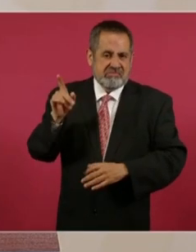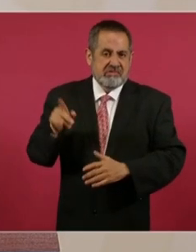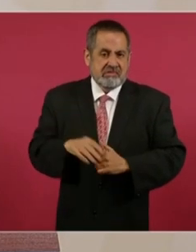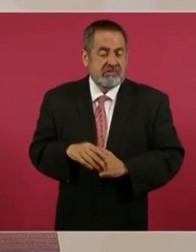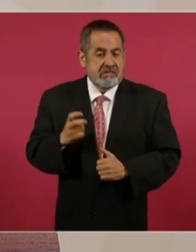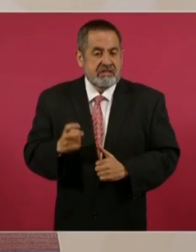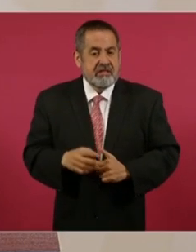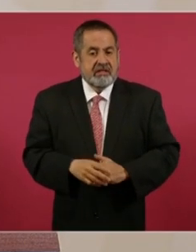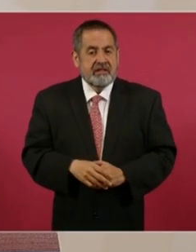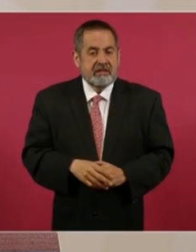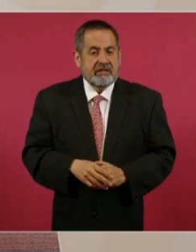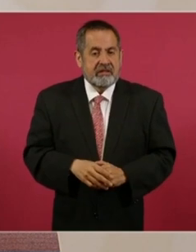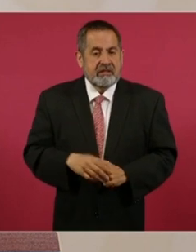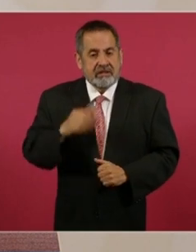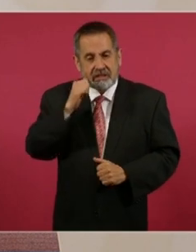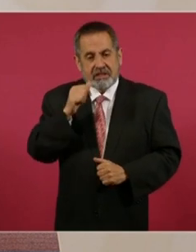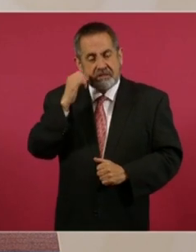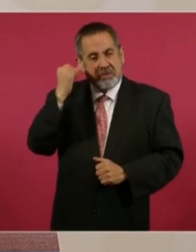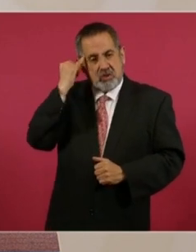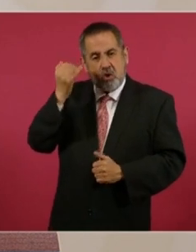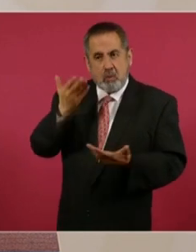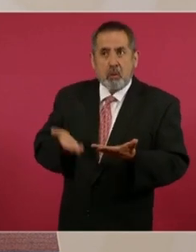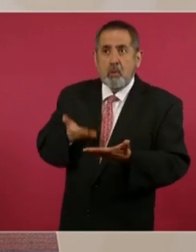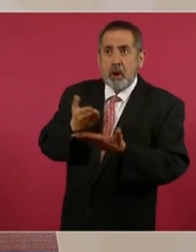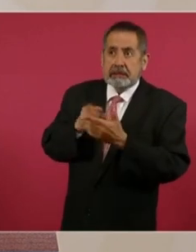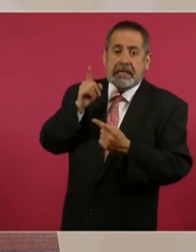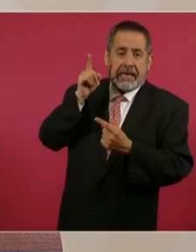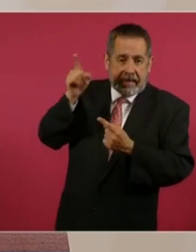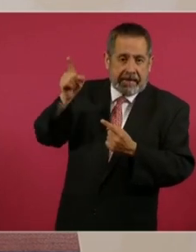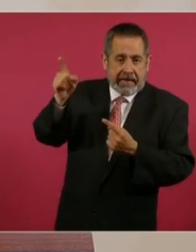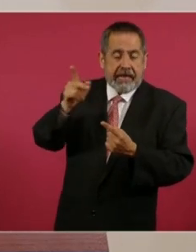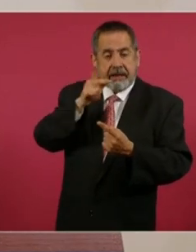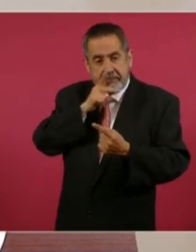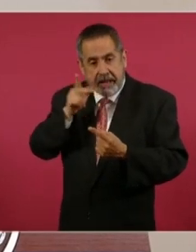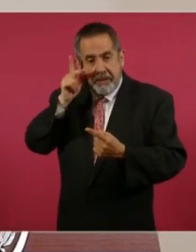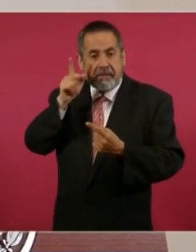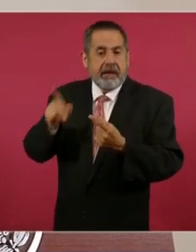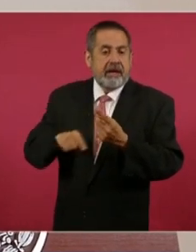Por eso siempre lo propongo para